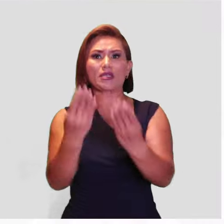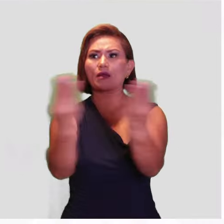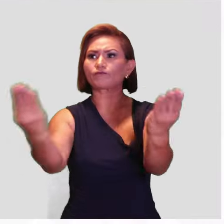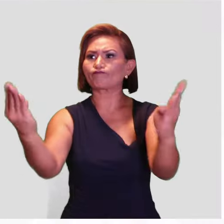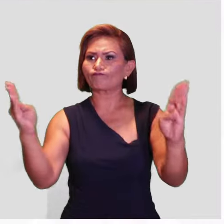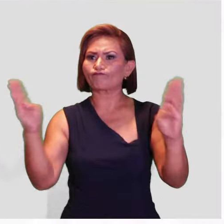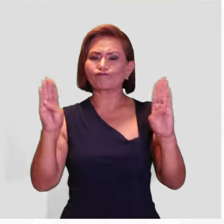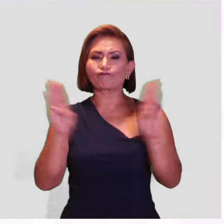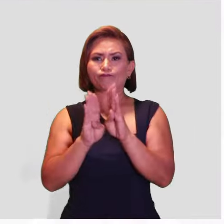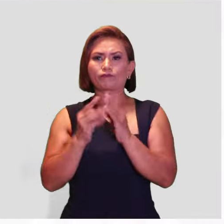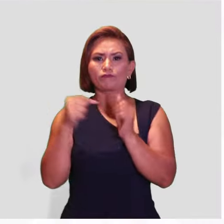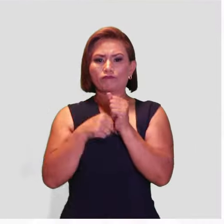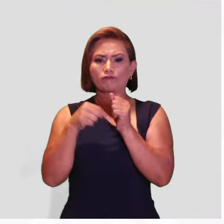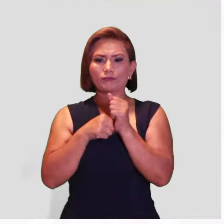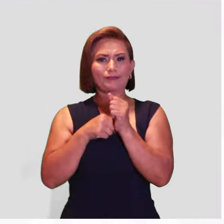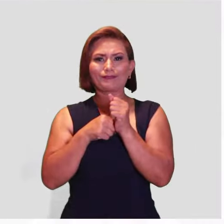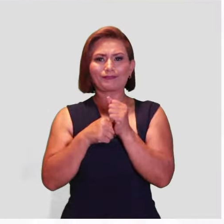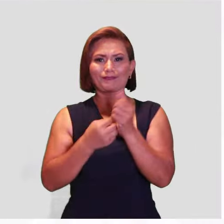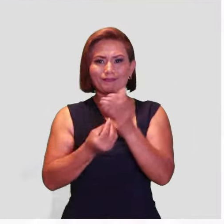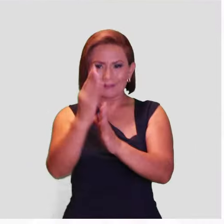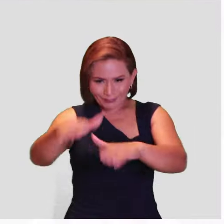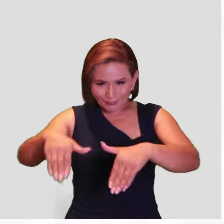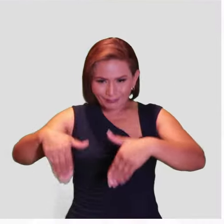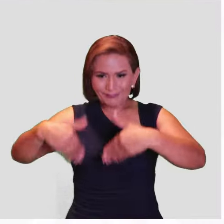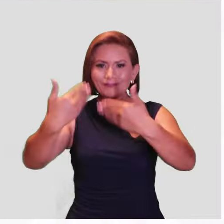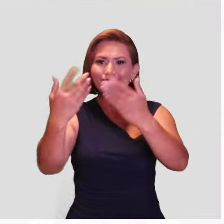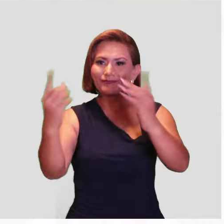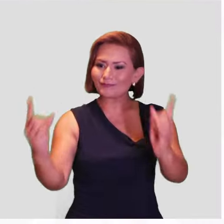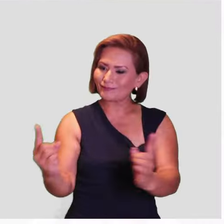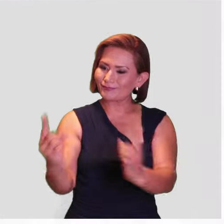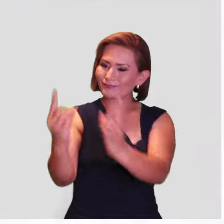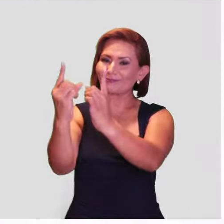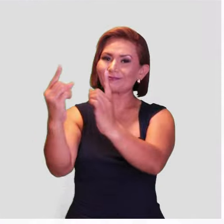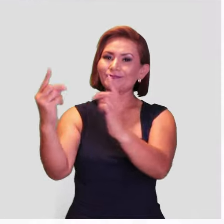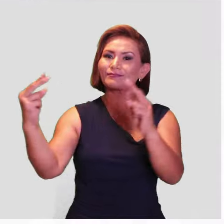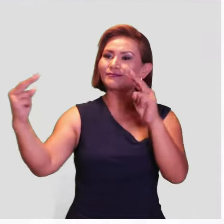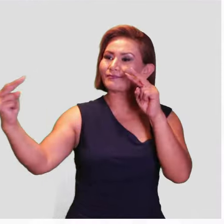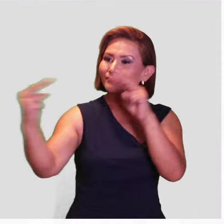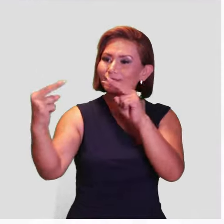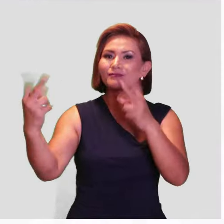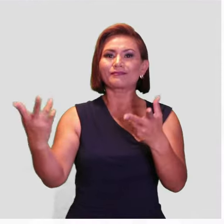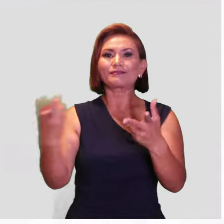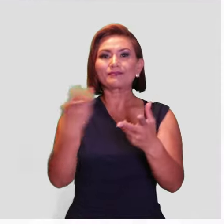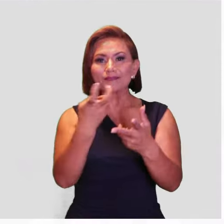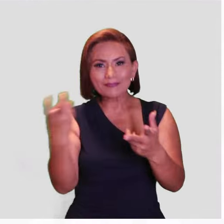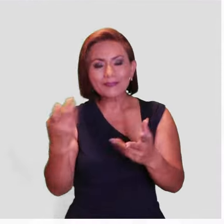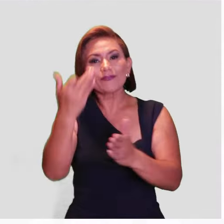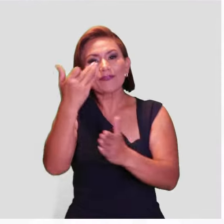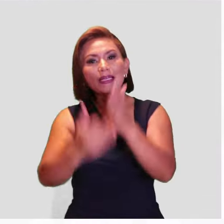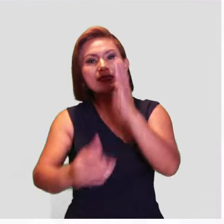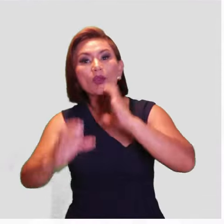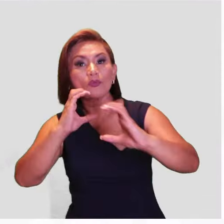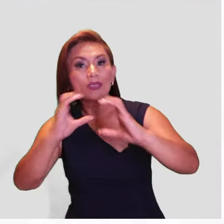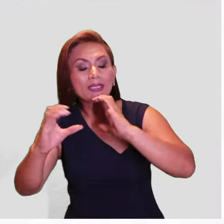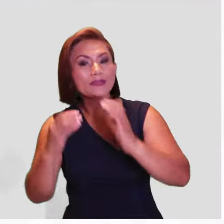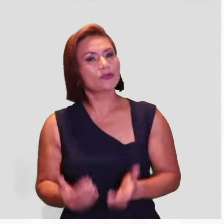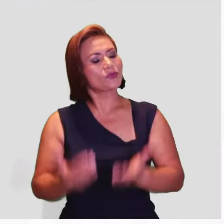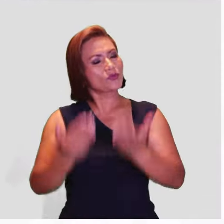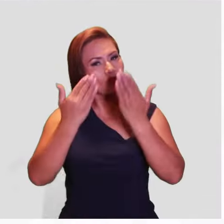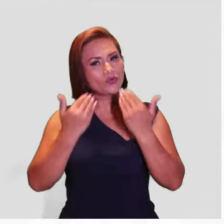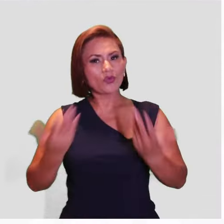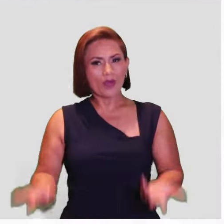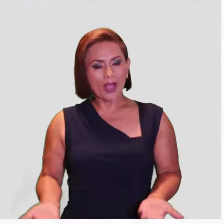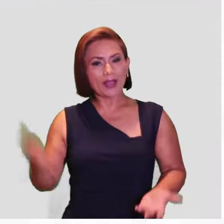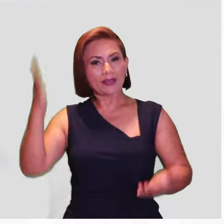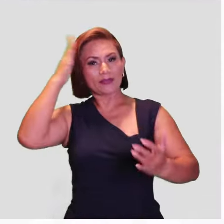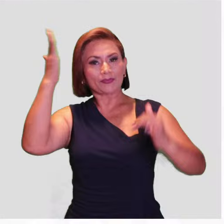de la oficina, dar la cara, estar con la gente. La problemática también es esa falta de comunicación que tenemos,